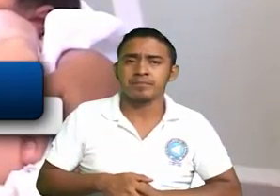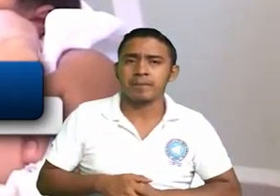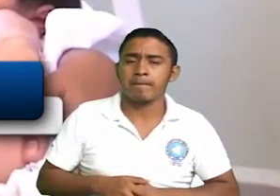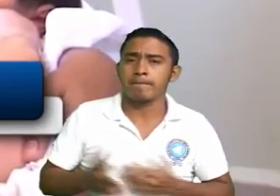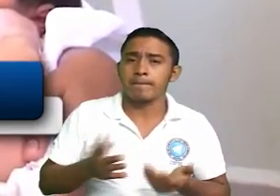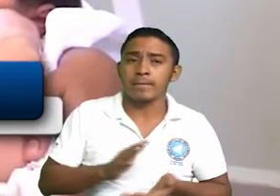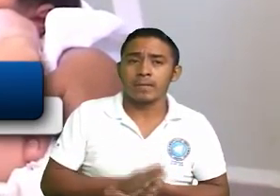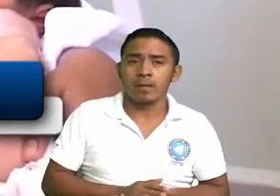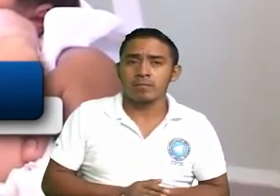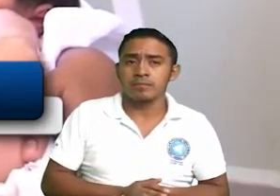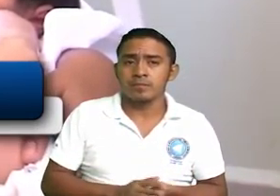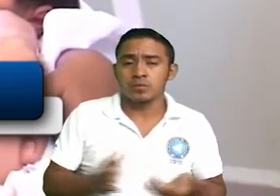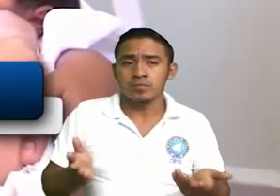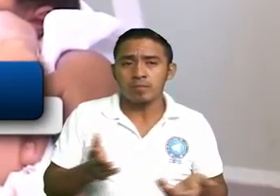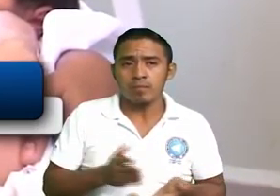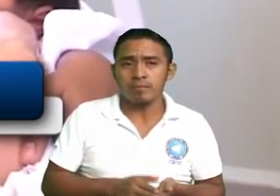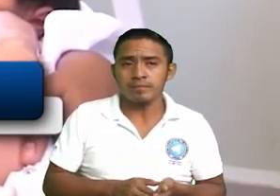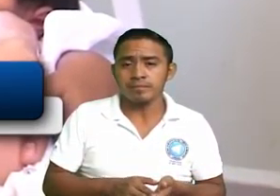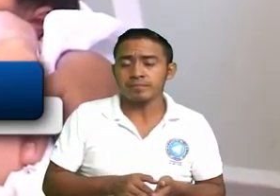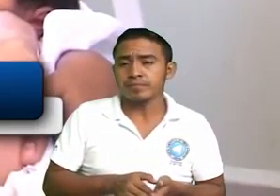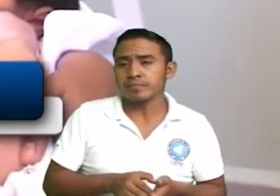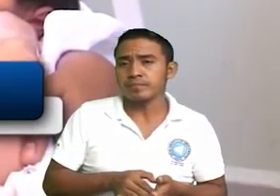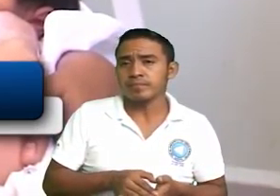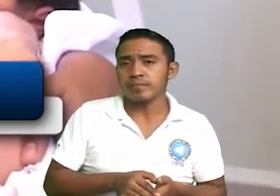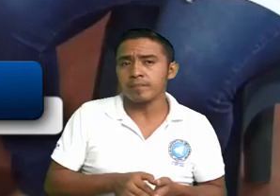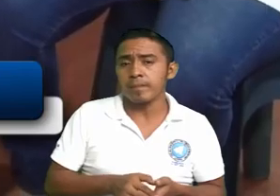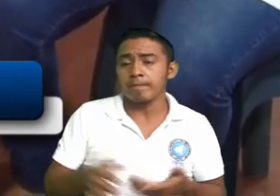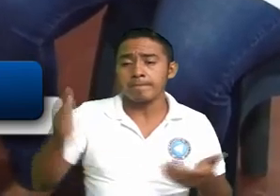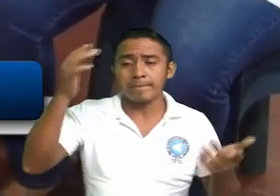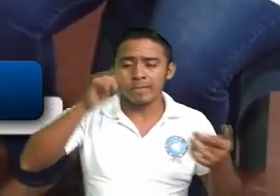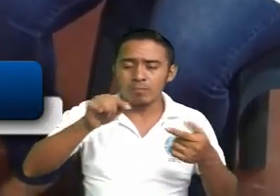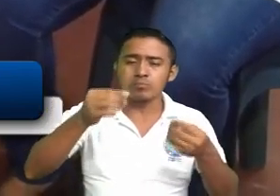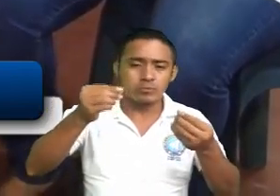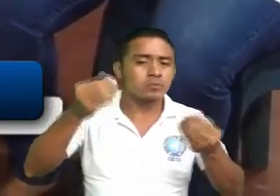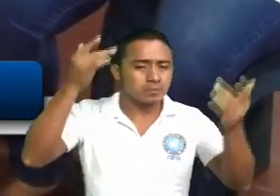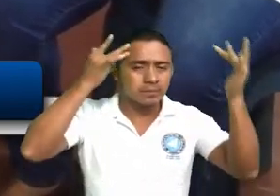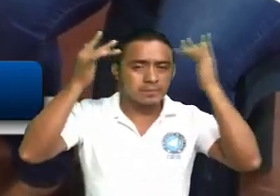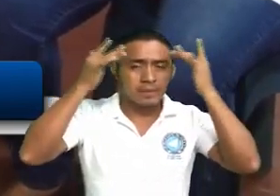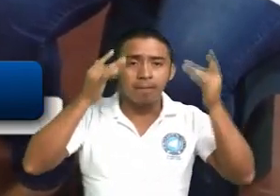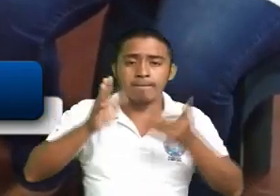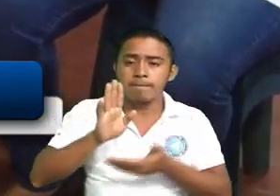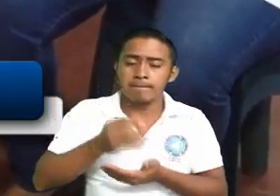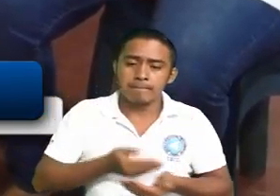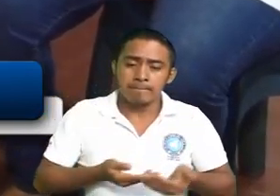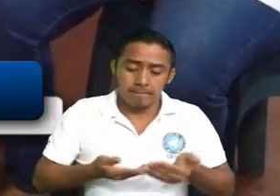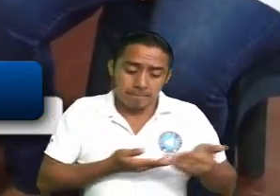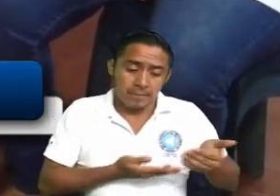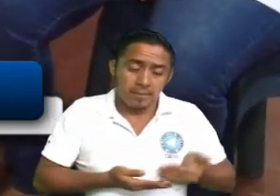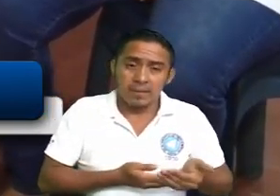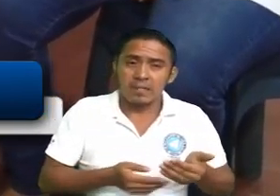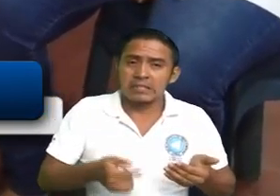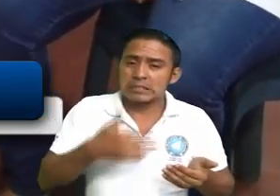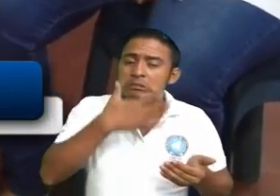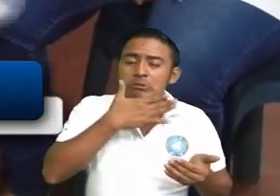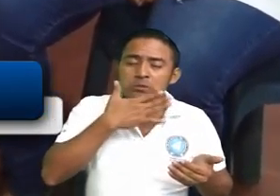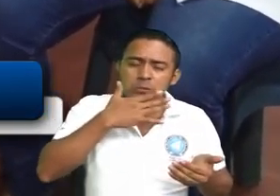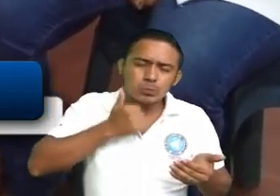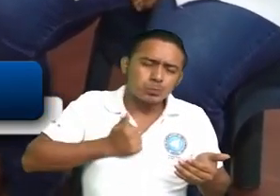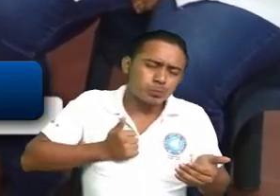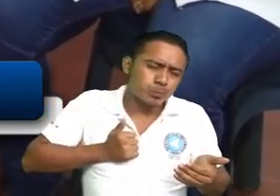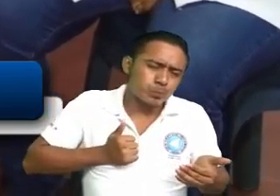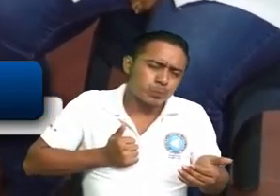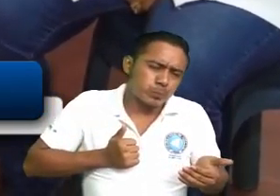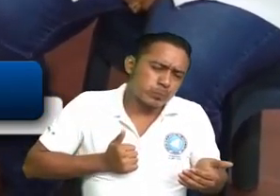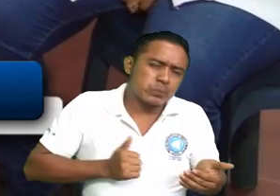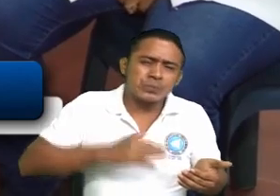Un ejemplo fidedigno. Entonces, todos los alimentos que producen muchos cólicos es meramente para la mujer en etapa puerperal, pero no tiene nada que ver con